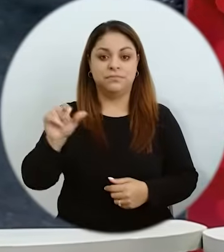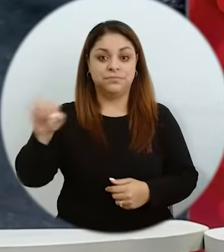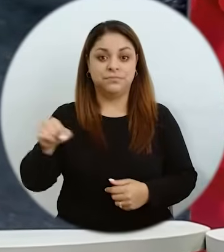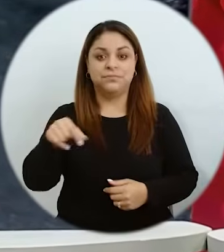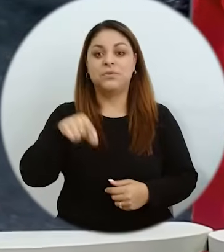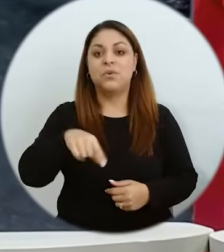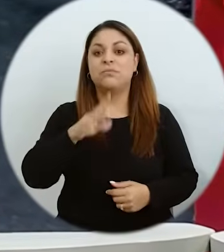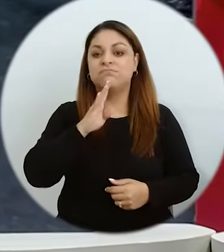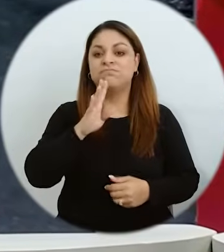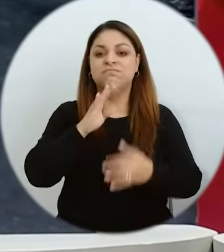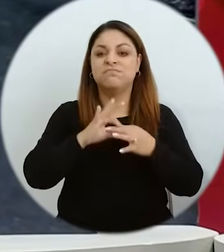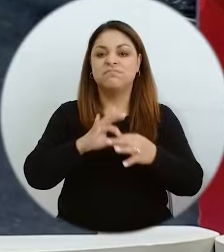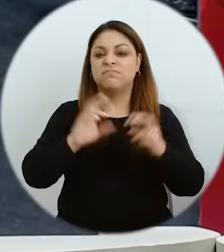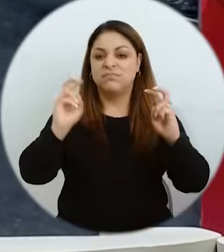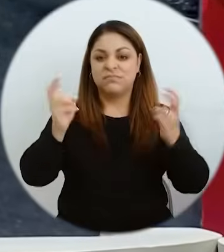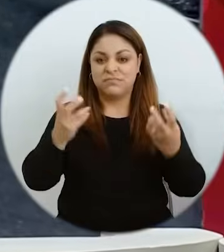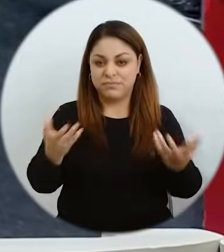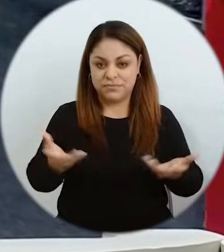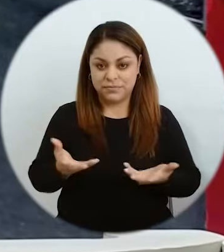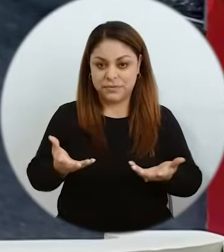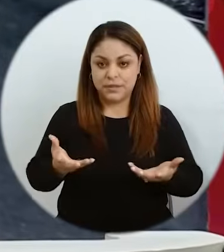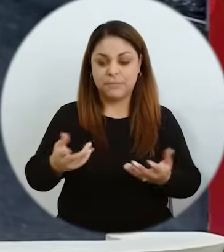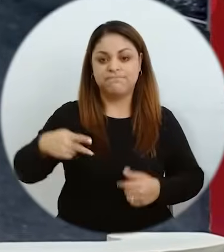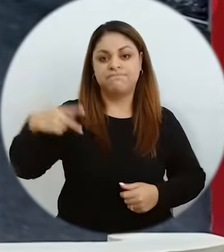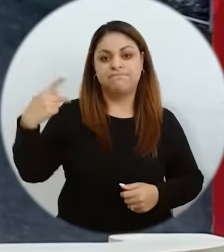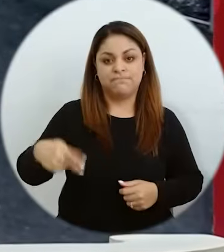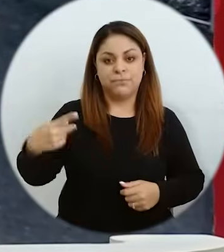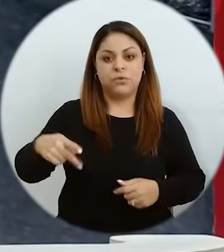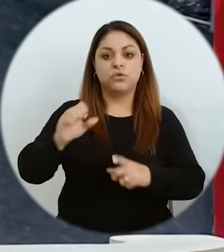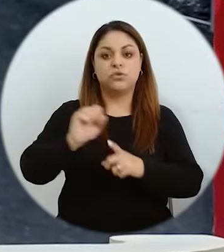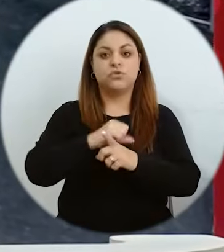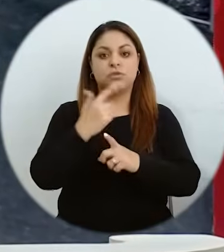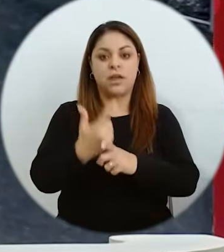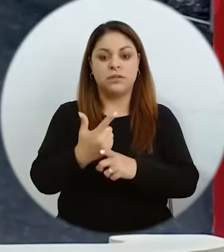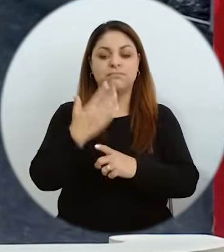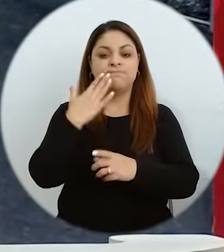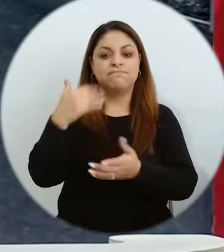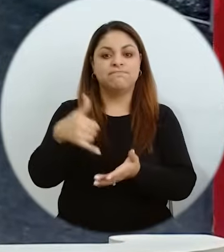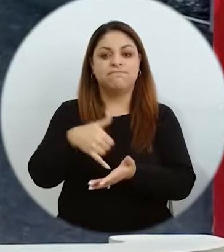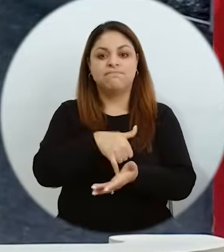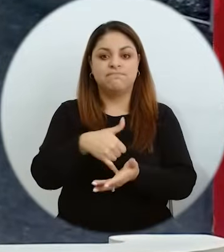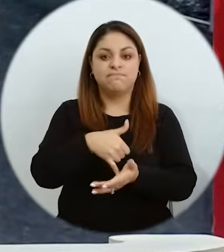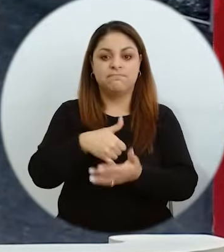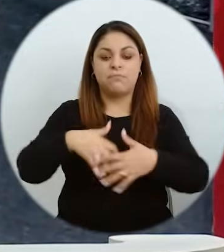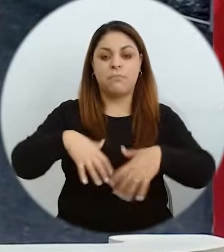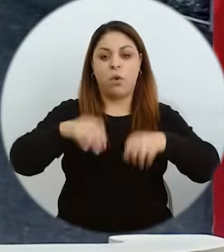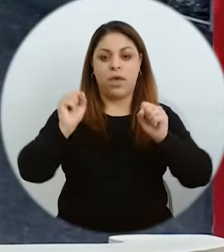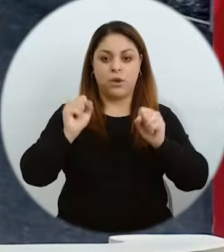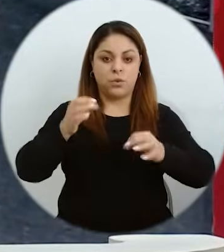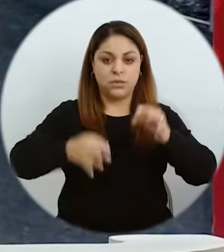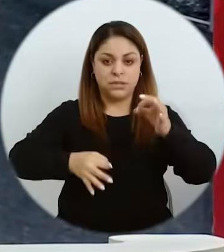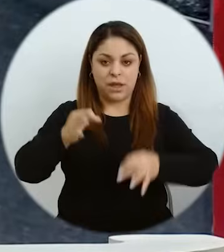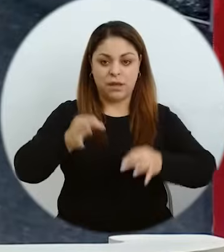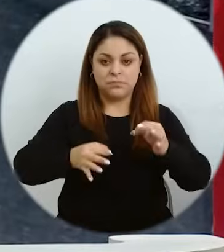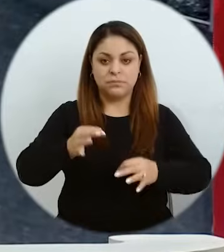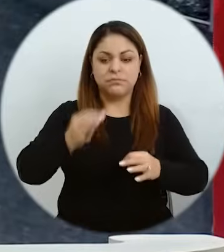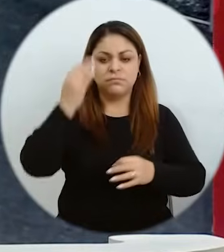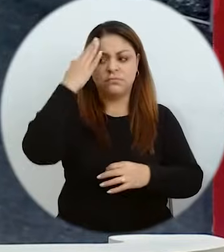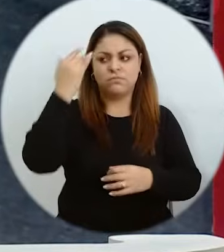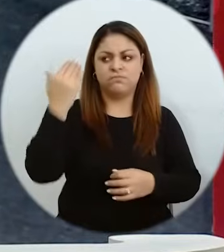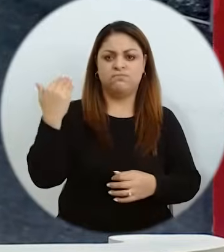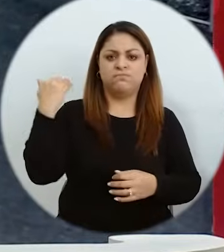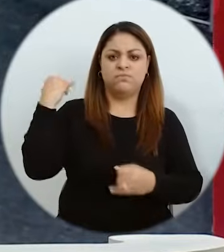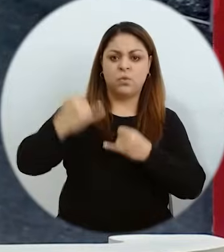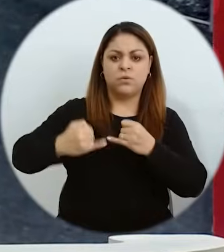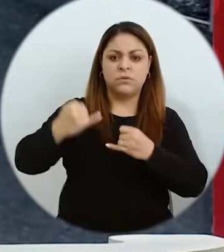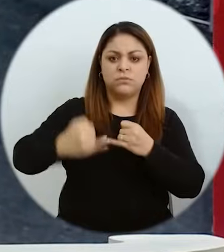hablar sobre los riesgos sociales del debilitamiento del Poder Judicial, sobre todo con base en los